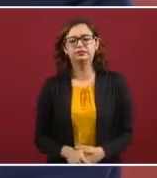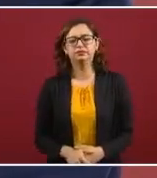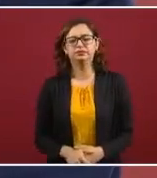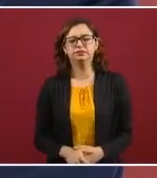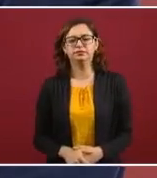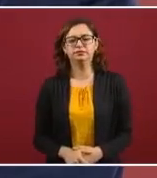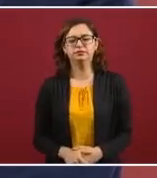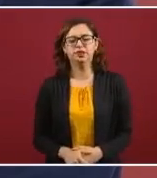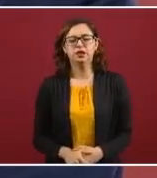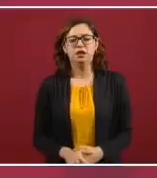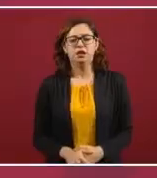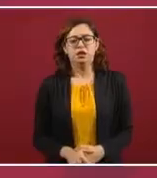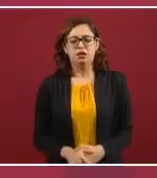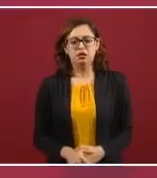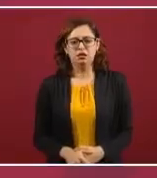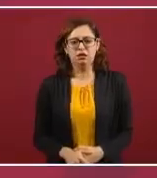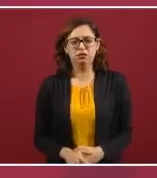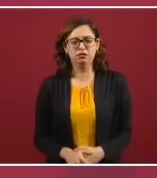para